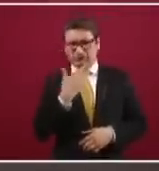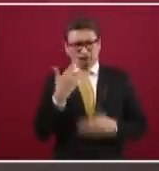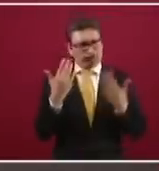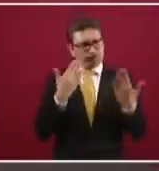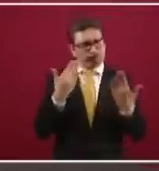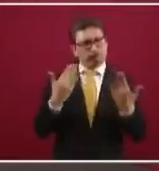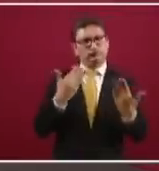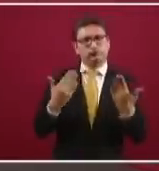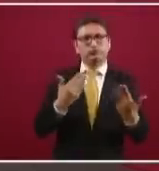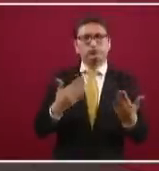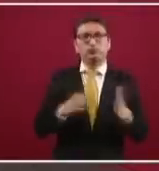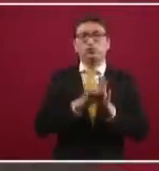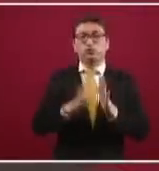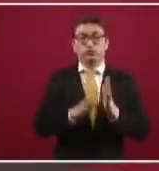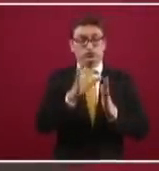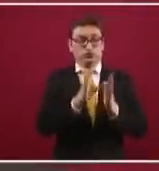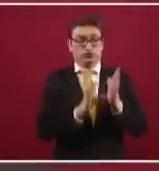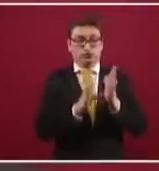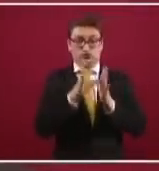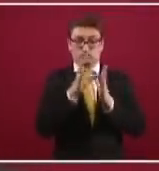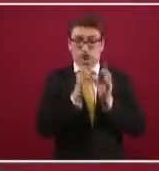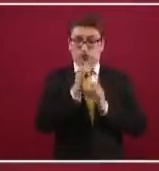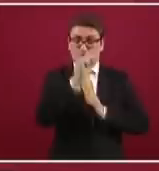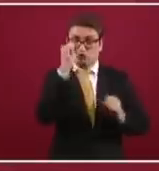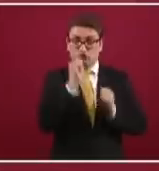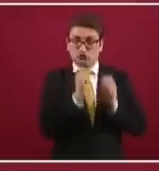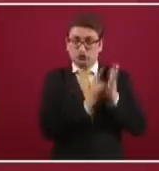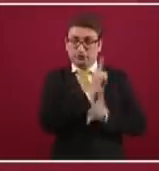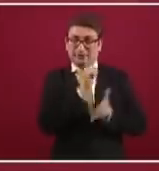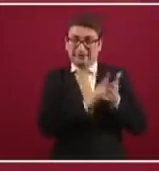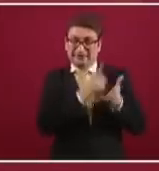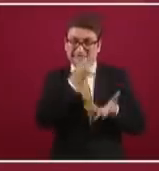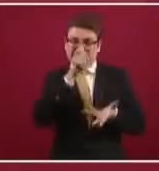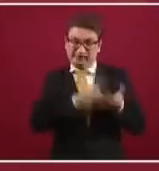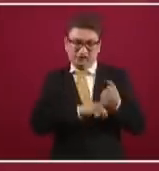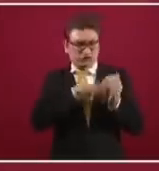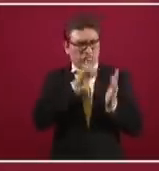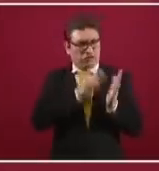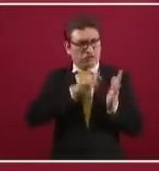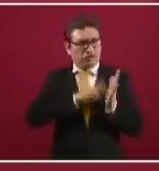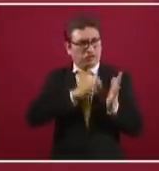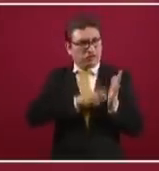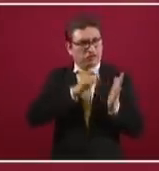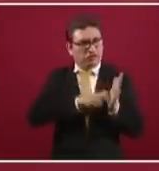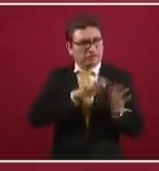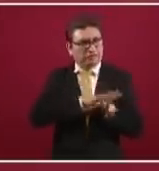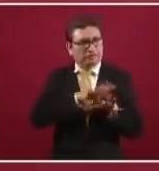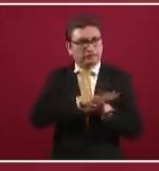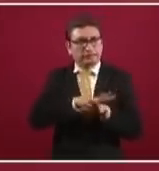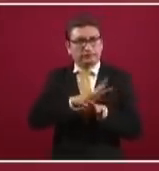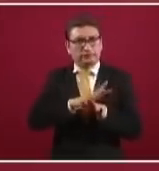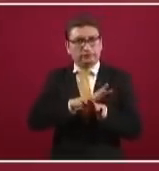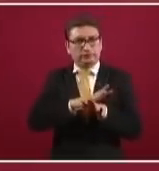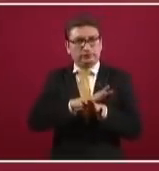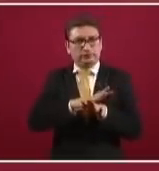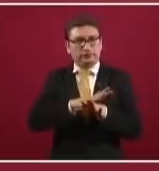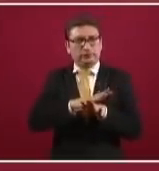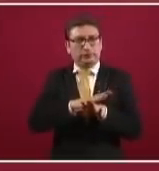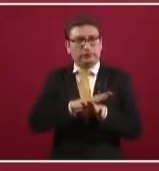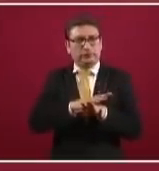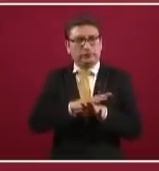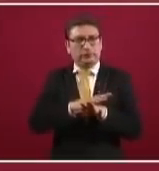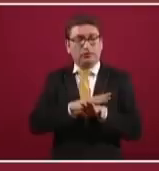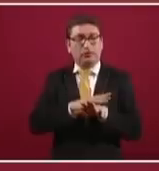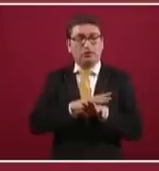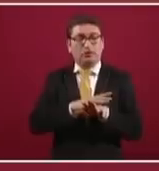las modificaciones a la Constitución y a las leyes en estos meses, van a